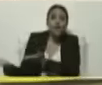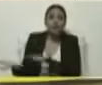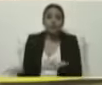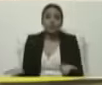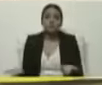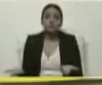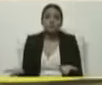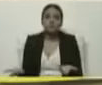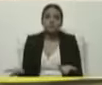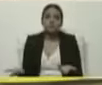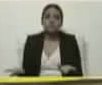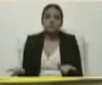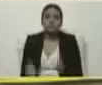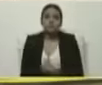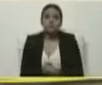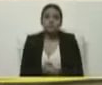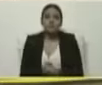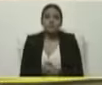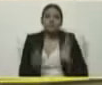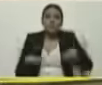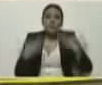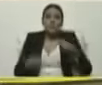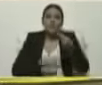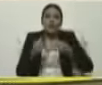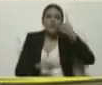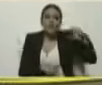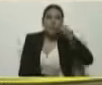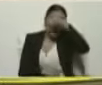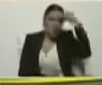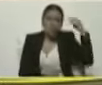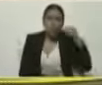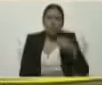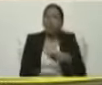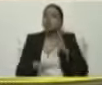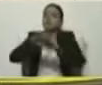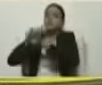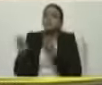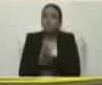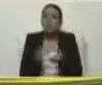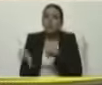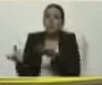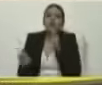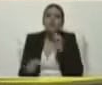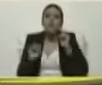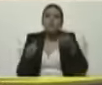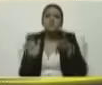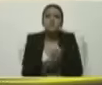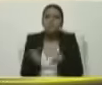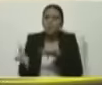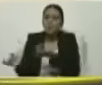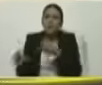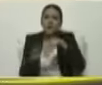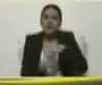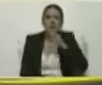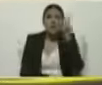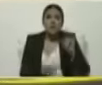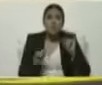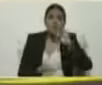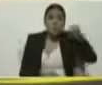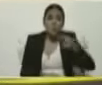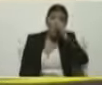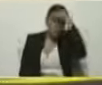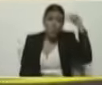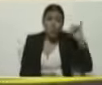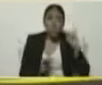¿Y qué hizo luego Julio Borges? Convocar las guarimbas. ¿Quién convoca las guarimbas en Venezuela? Julio Borges,